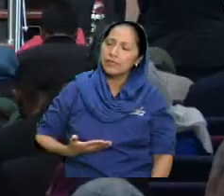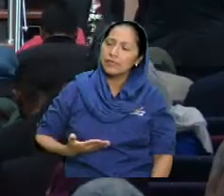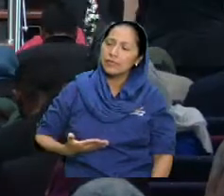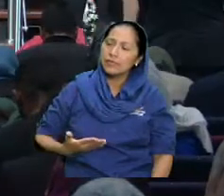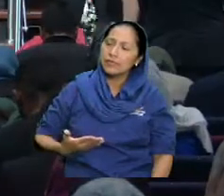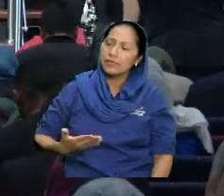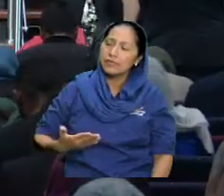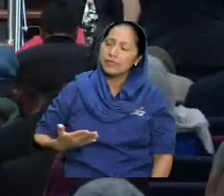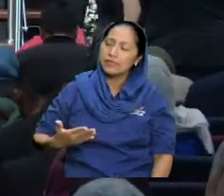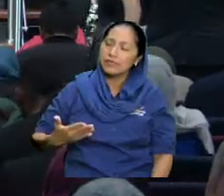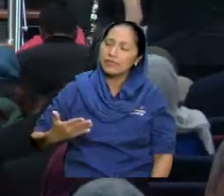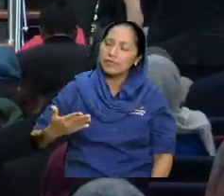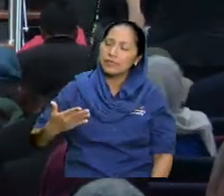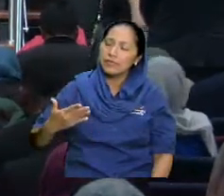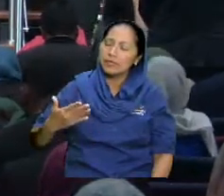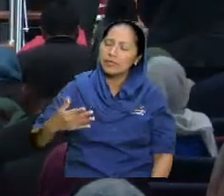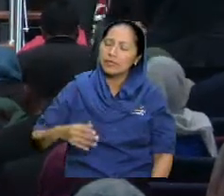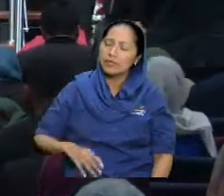Sí, Señor.